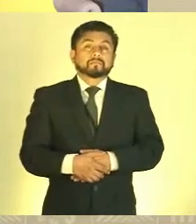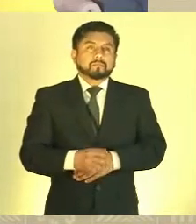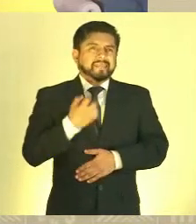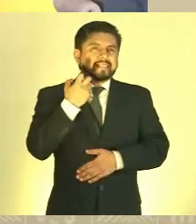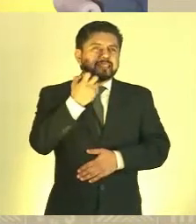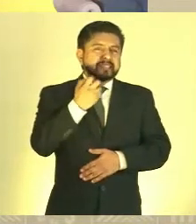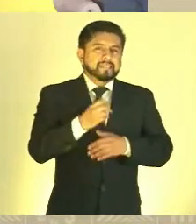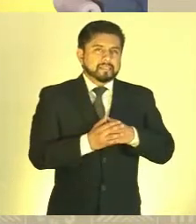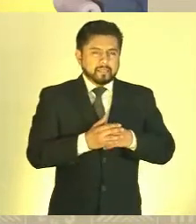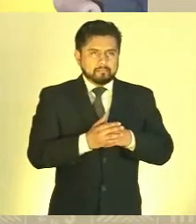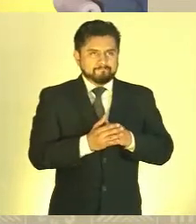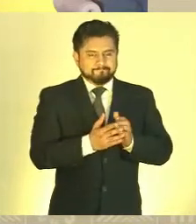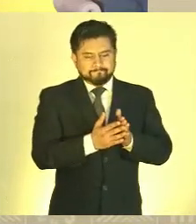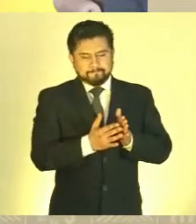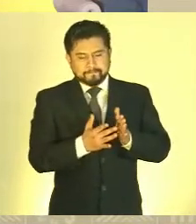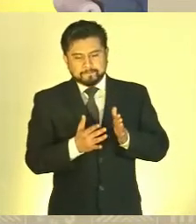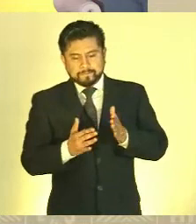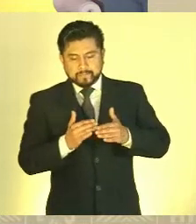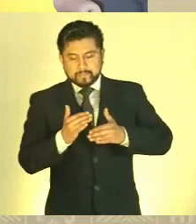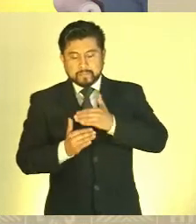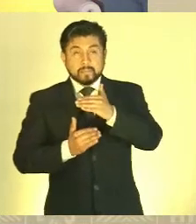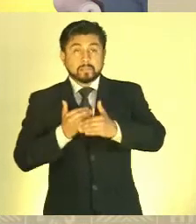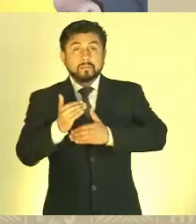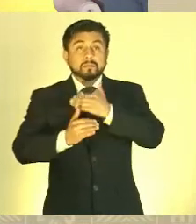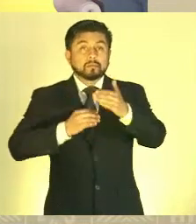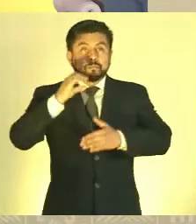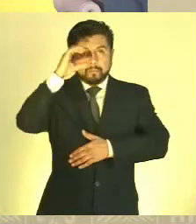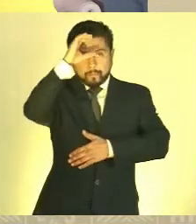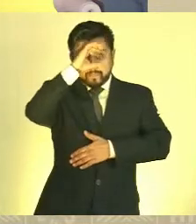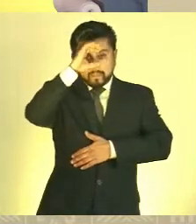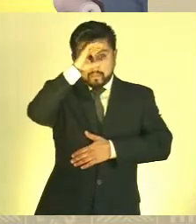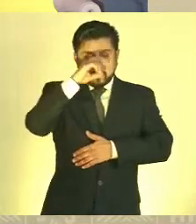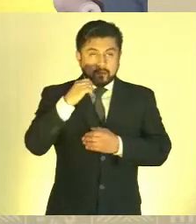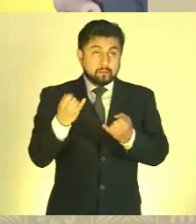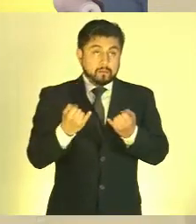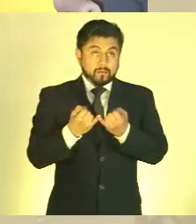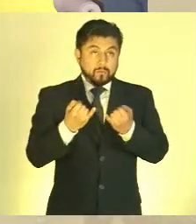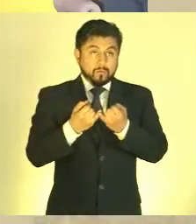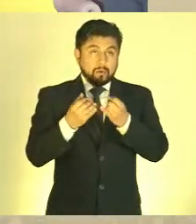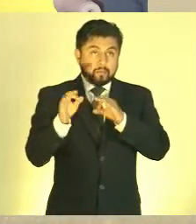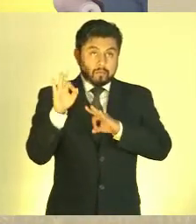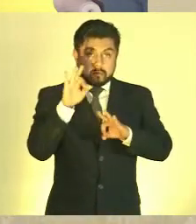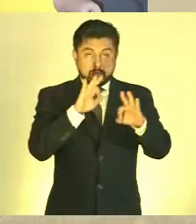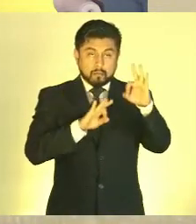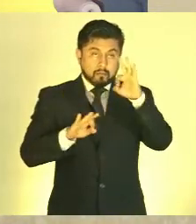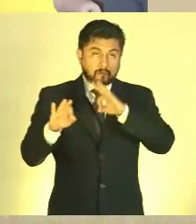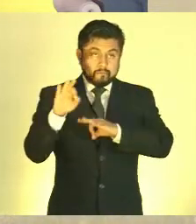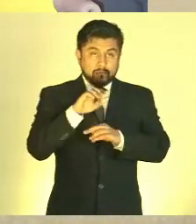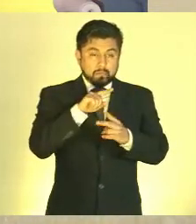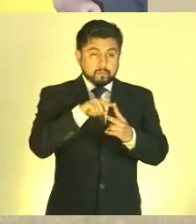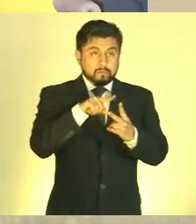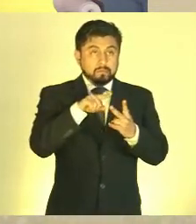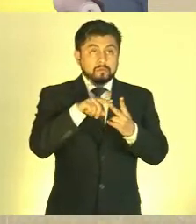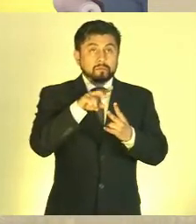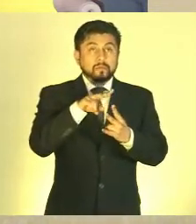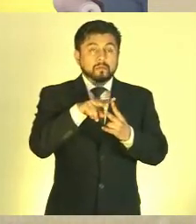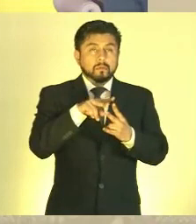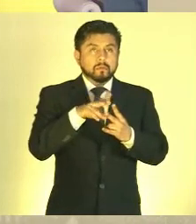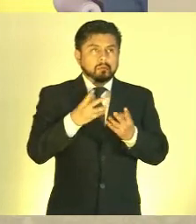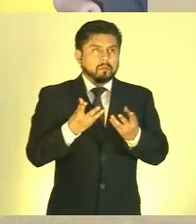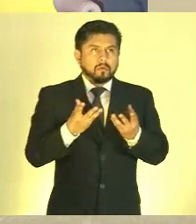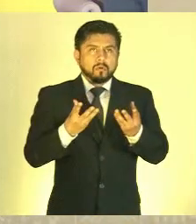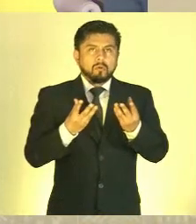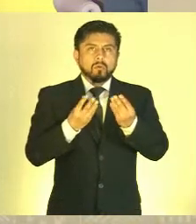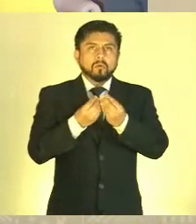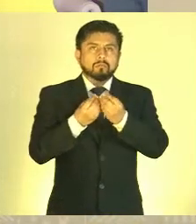enorme avance de la ciencia y sobre todo de la física, que la física ha puesto en cuestión